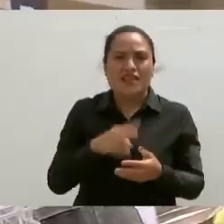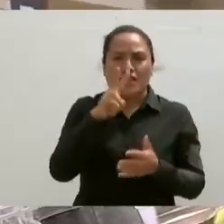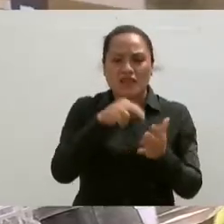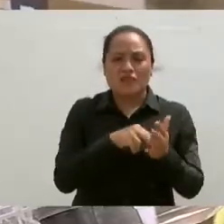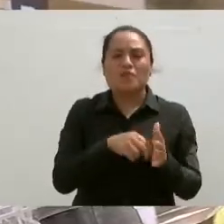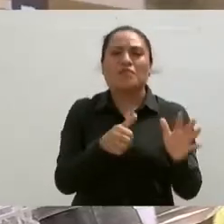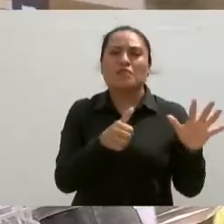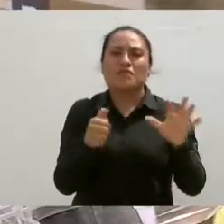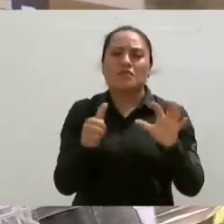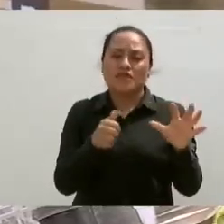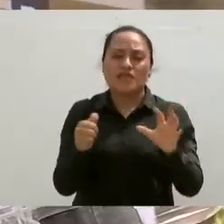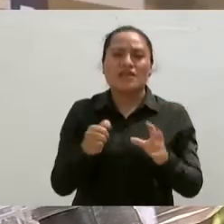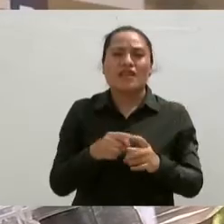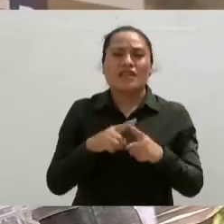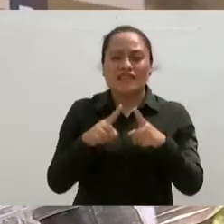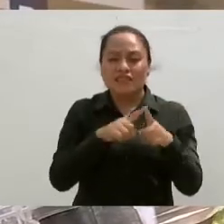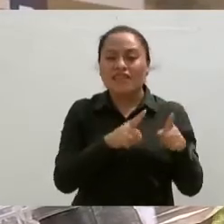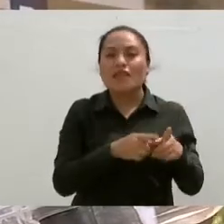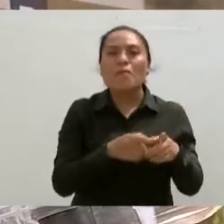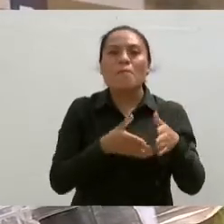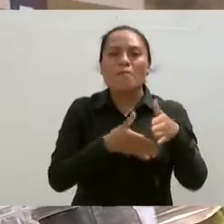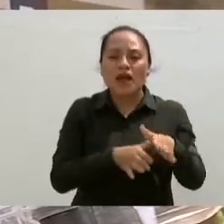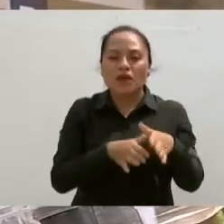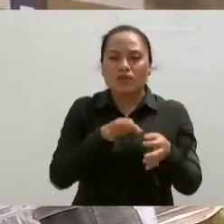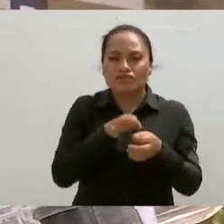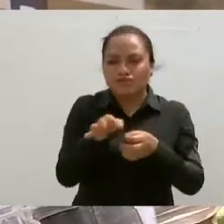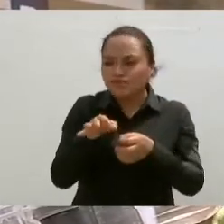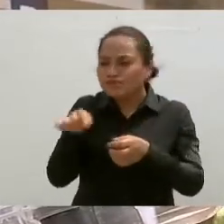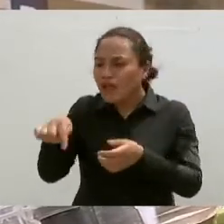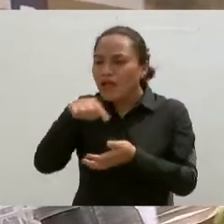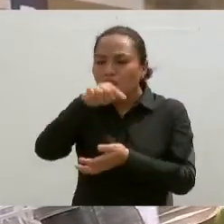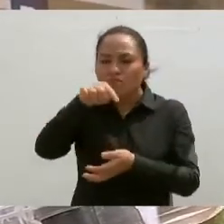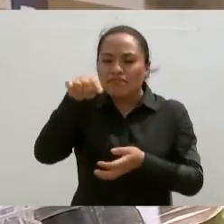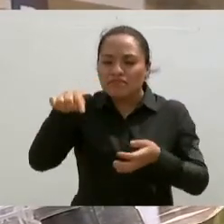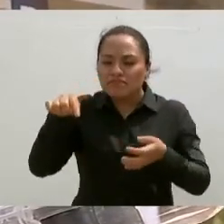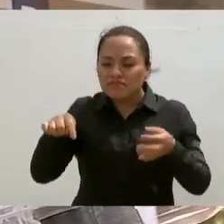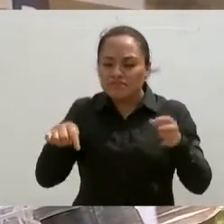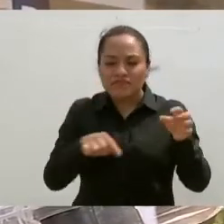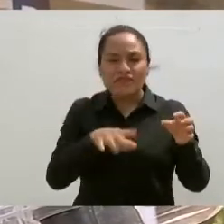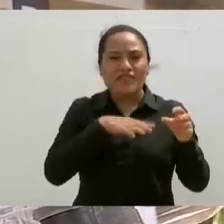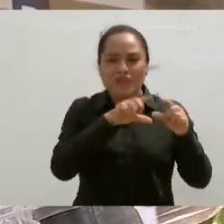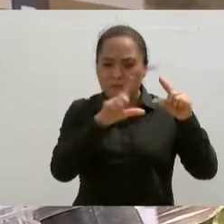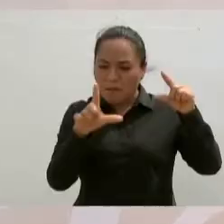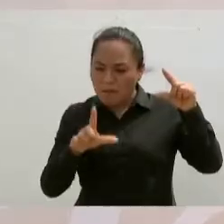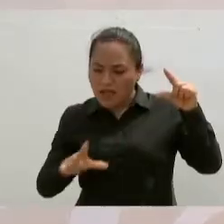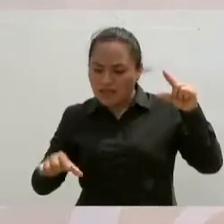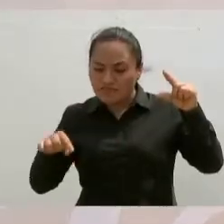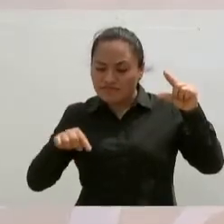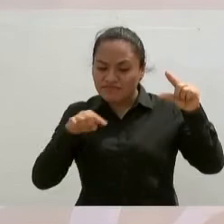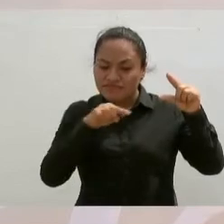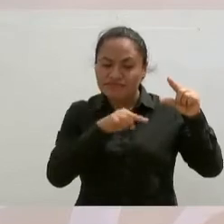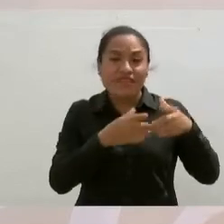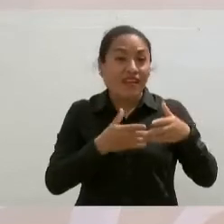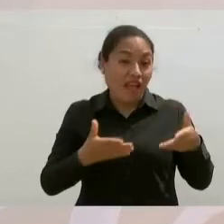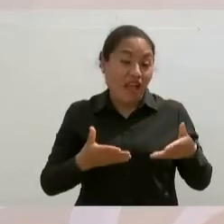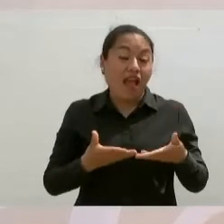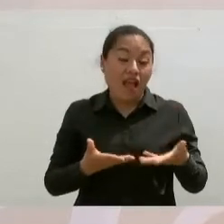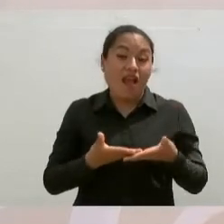2.600 sucursales del Banco del Bienestar en todo el país, porque